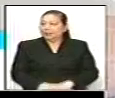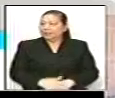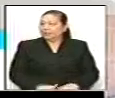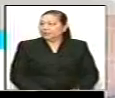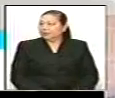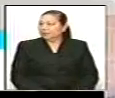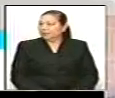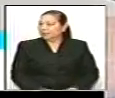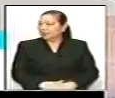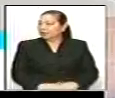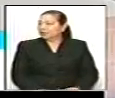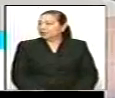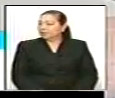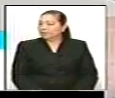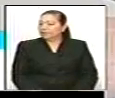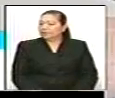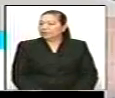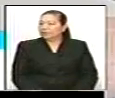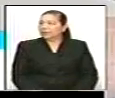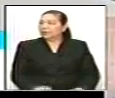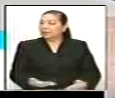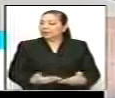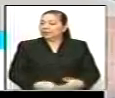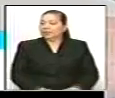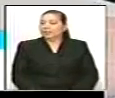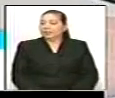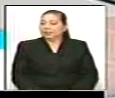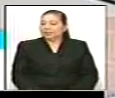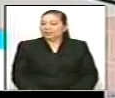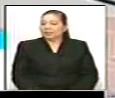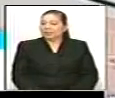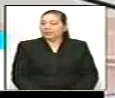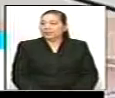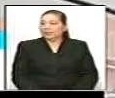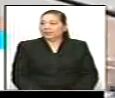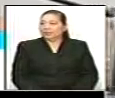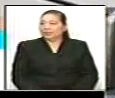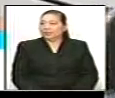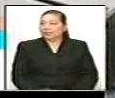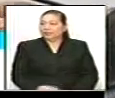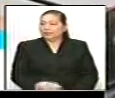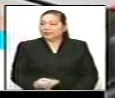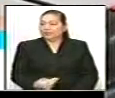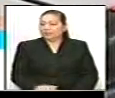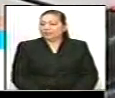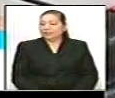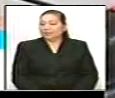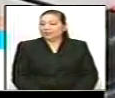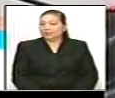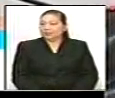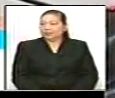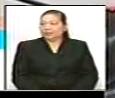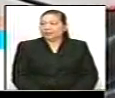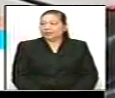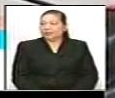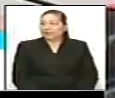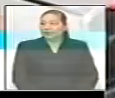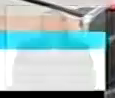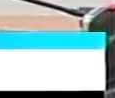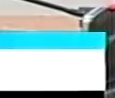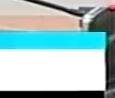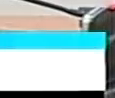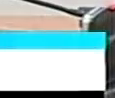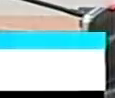del área de fiscalización y seguridad ciudadana. Básicamente, señor